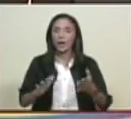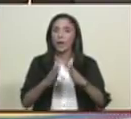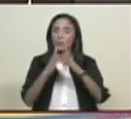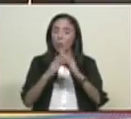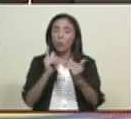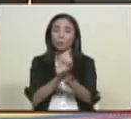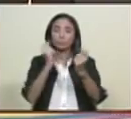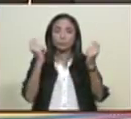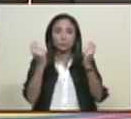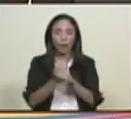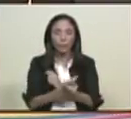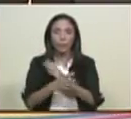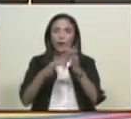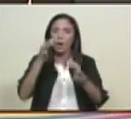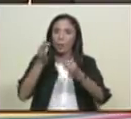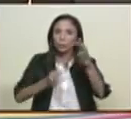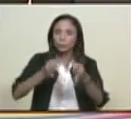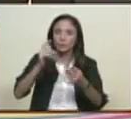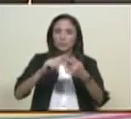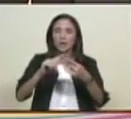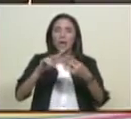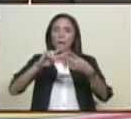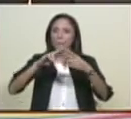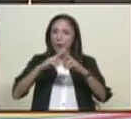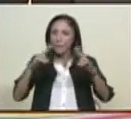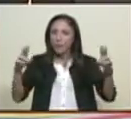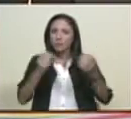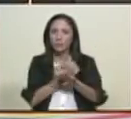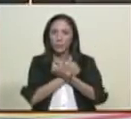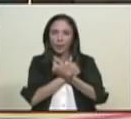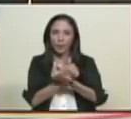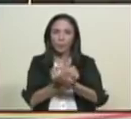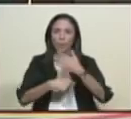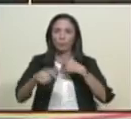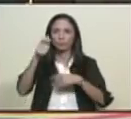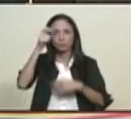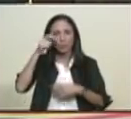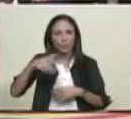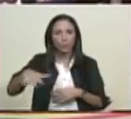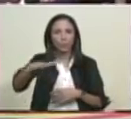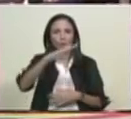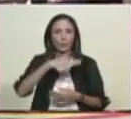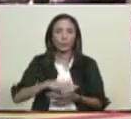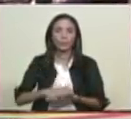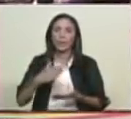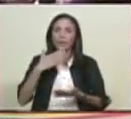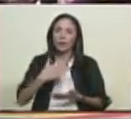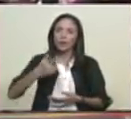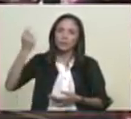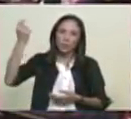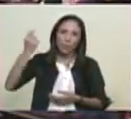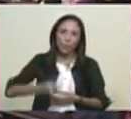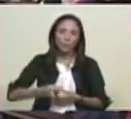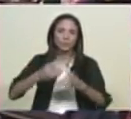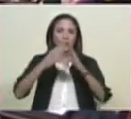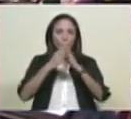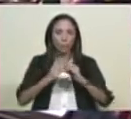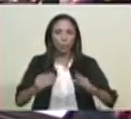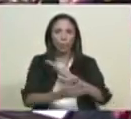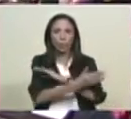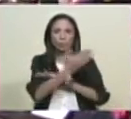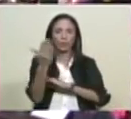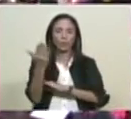del amor de nuestro pueblo. Estoy seguro, 2018 es nuestro año. Gracias, jueces de la República.